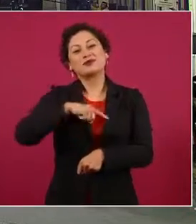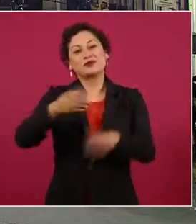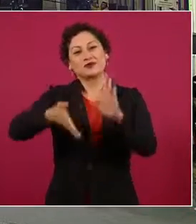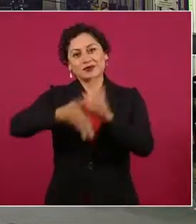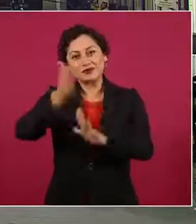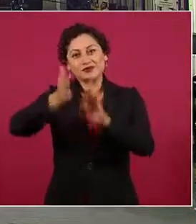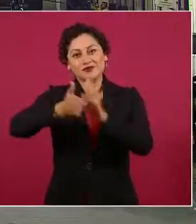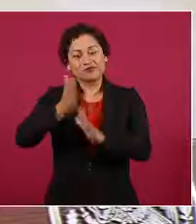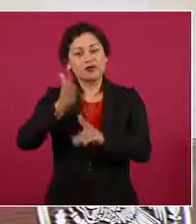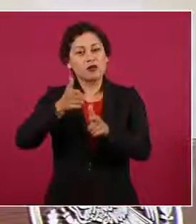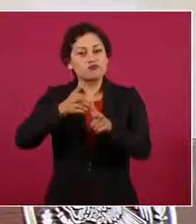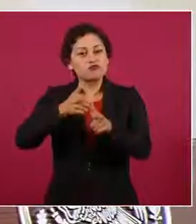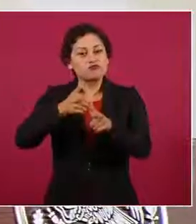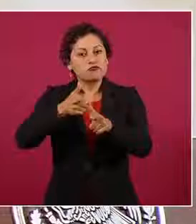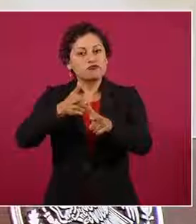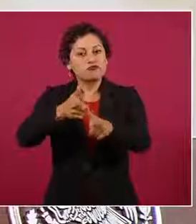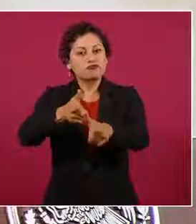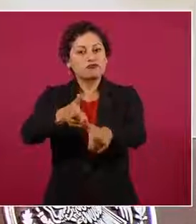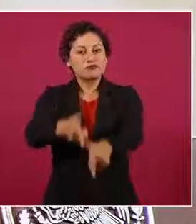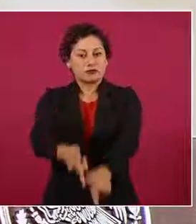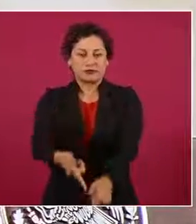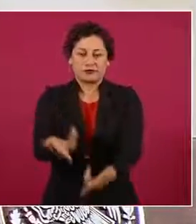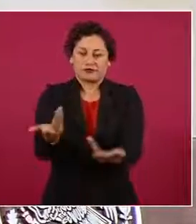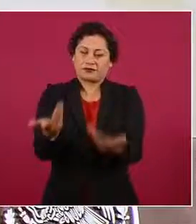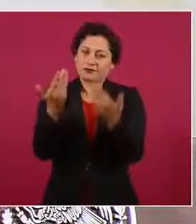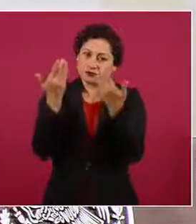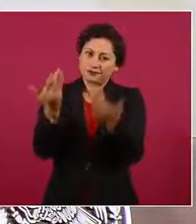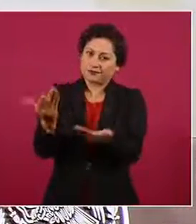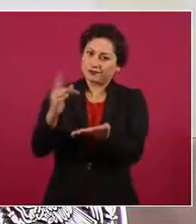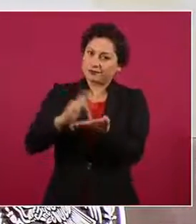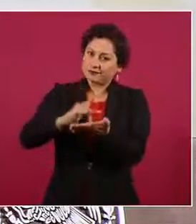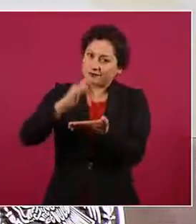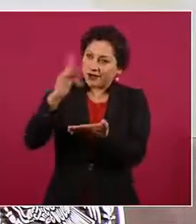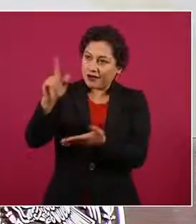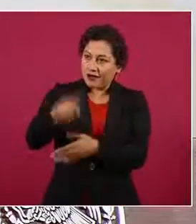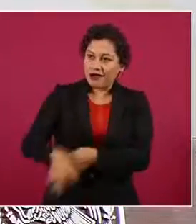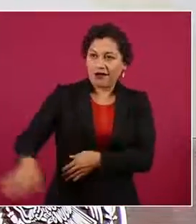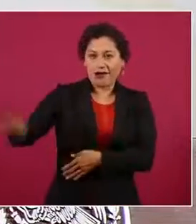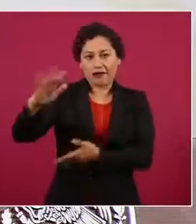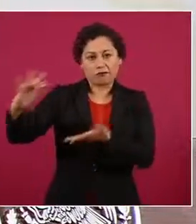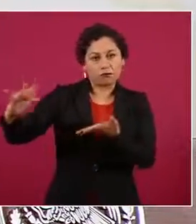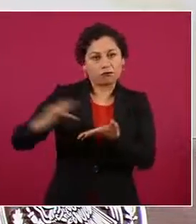en todos lados y les agradezco mucho a quienes nos están apoyando